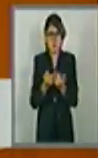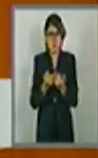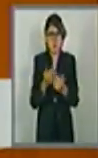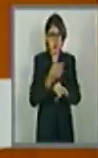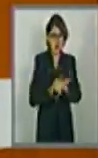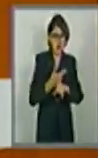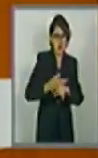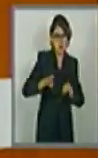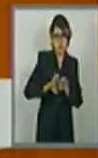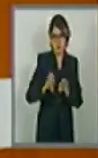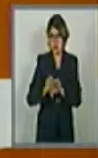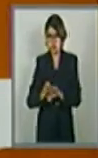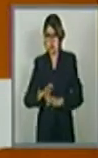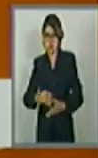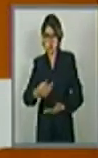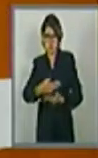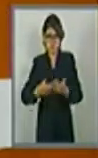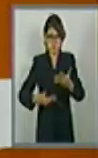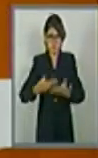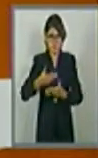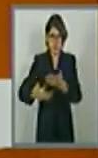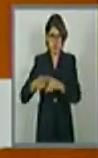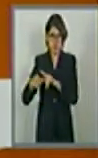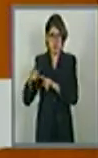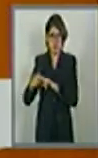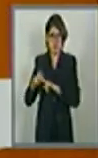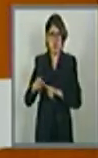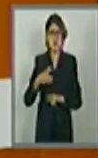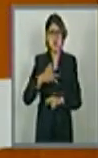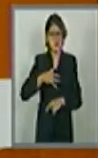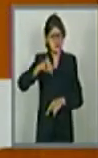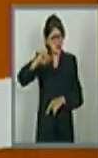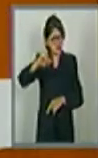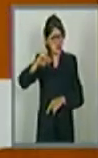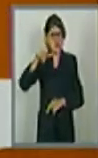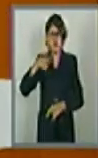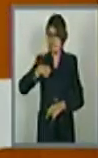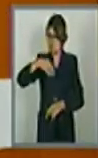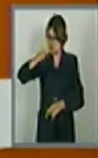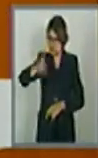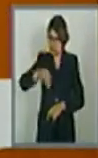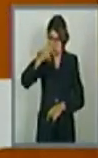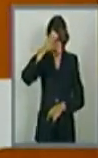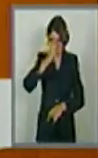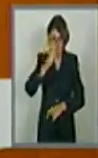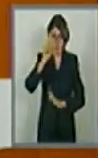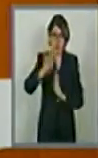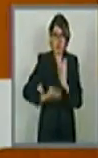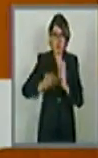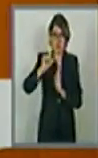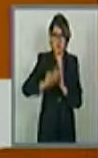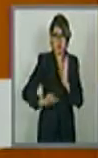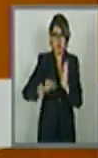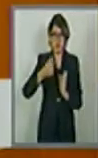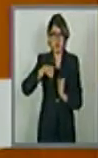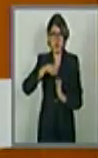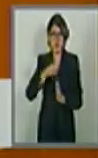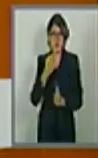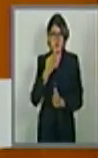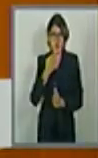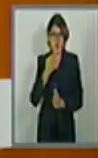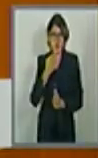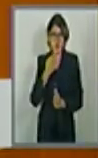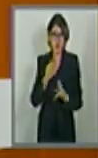mismos también se obligaron a mensualmente presentar el uso de espacios públicos para